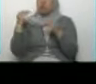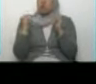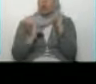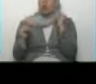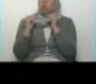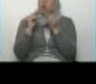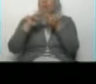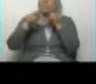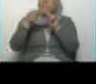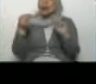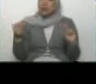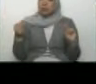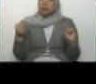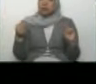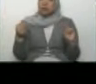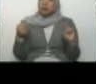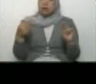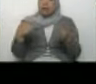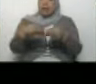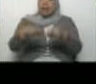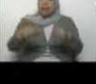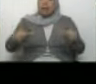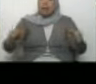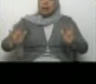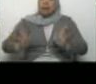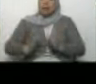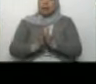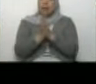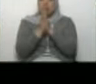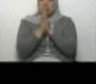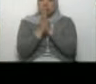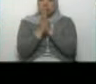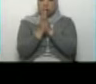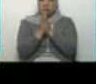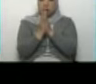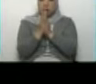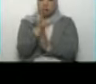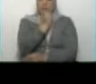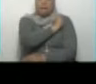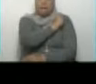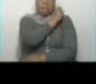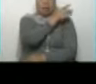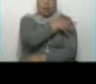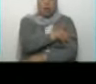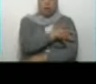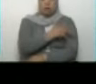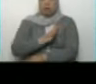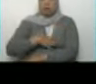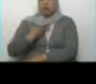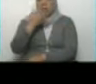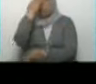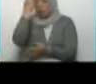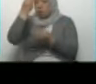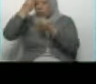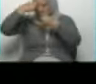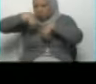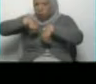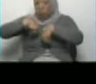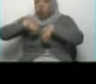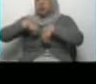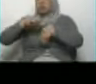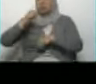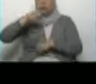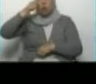en tierras sagradas, como es la tierra de Palestina. Se puedan reconciliar los